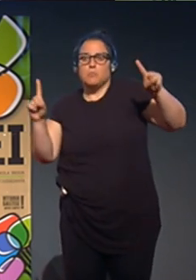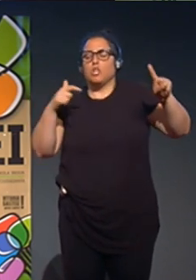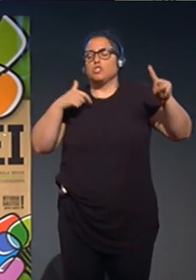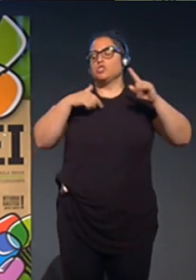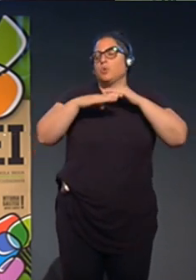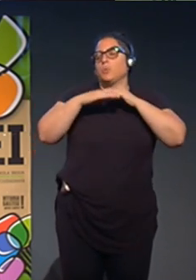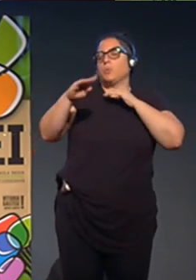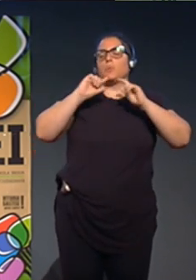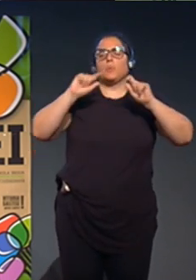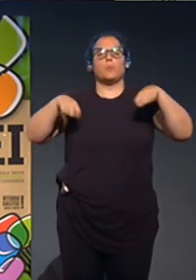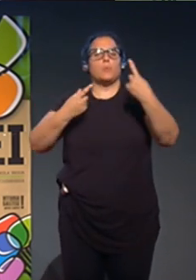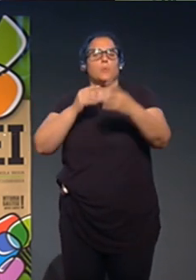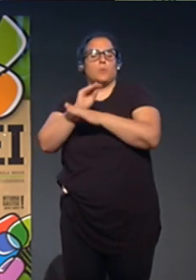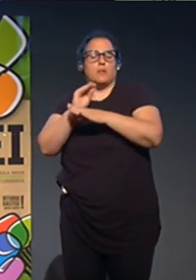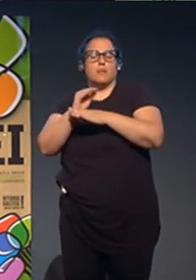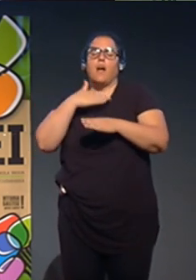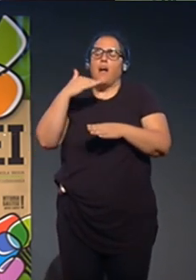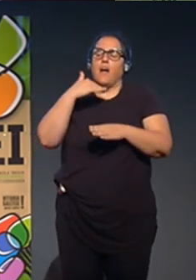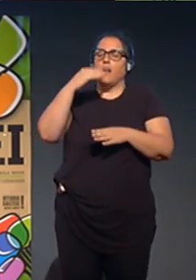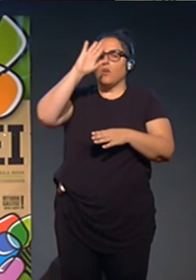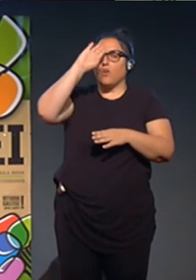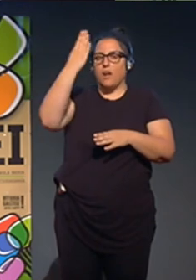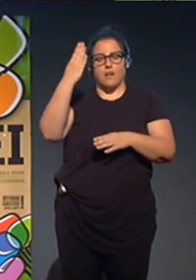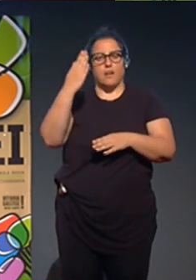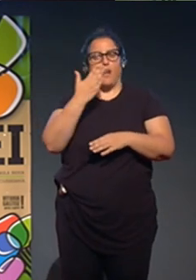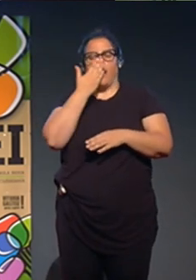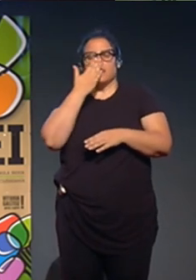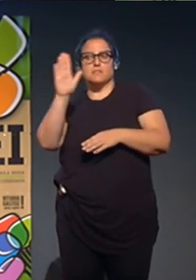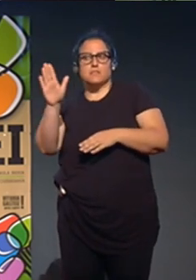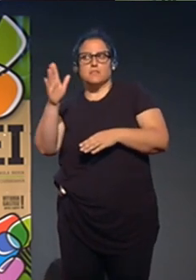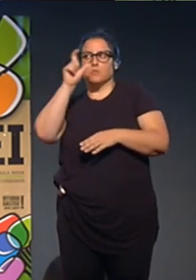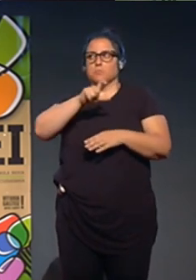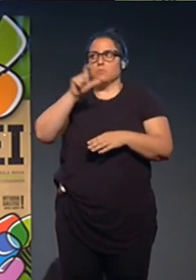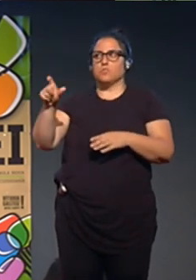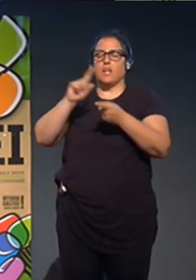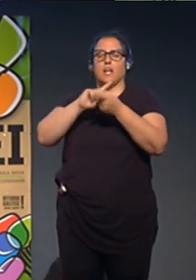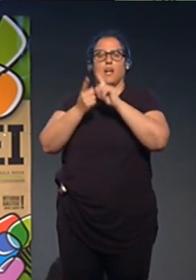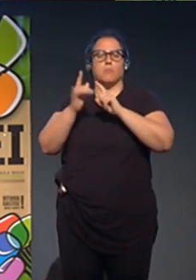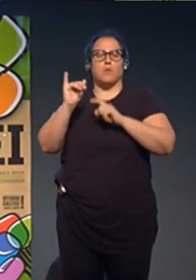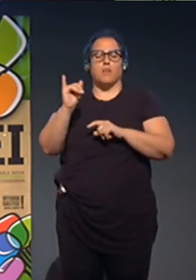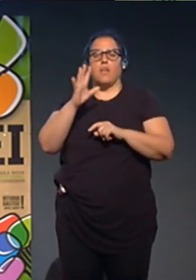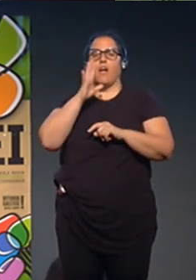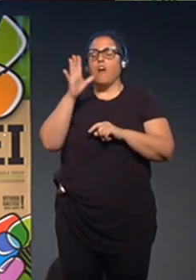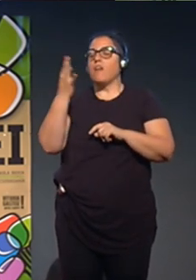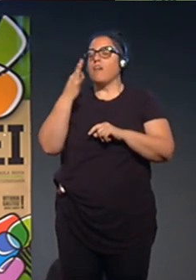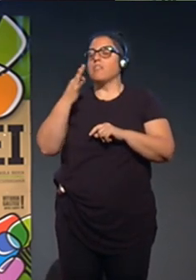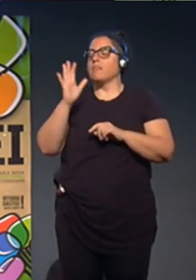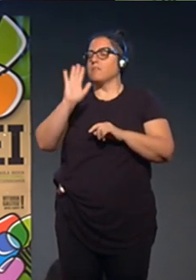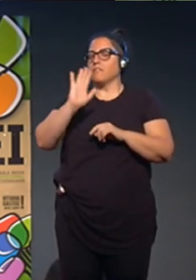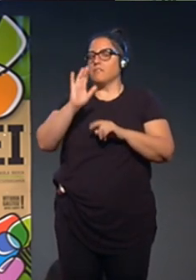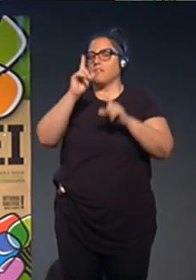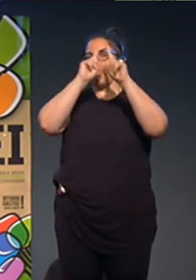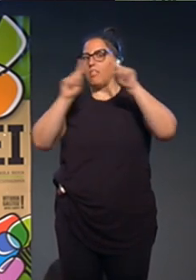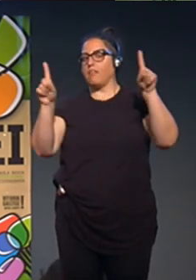ecológico ya significa que ha habido un cambio en la actitud Ahora hay que desenmascarar y hay que decir ha un